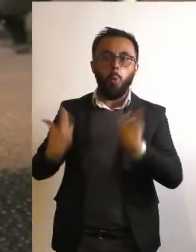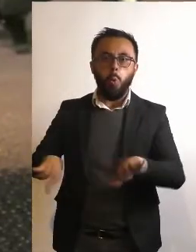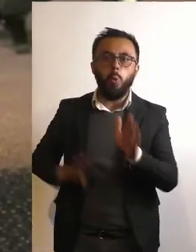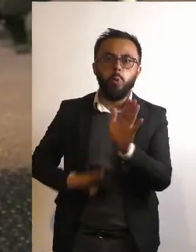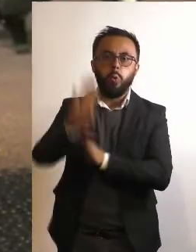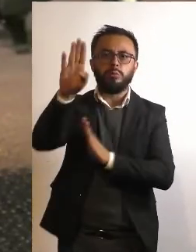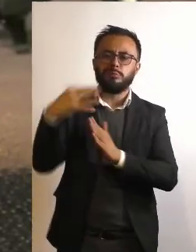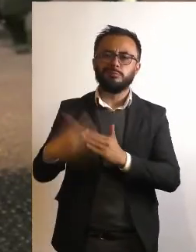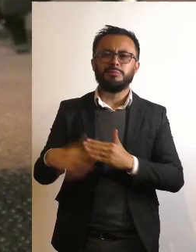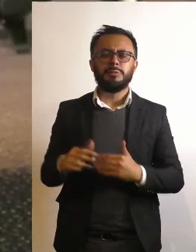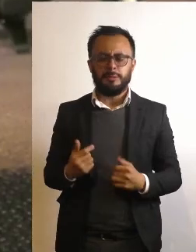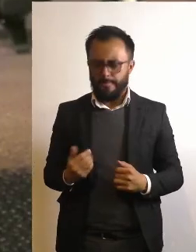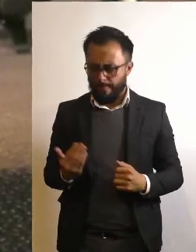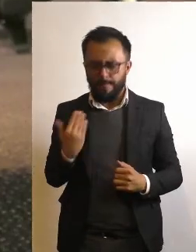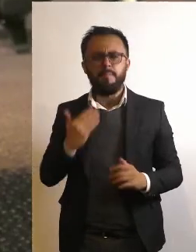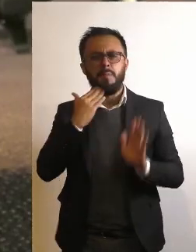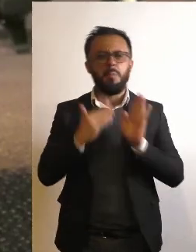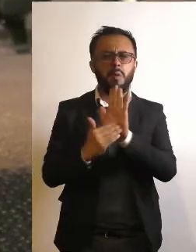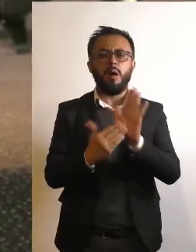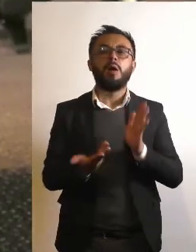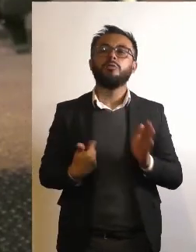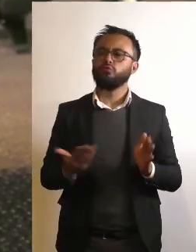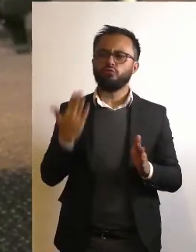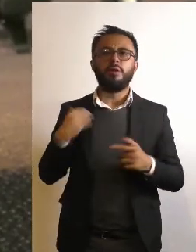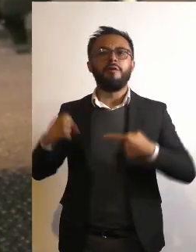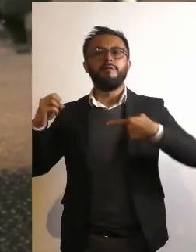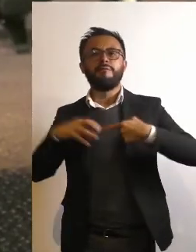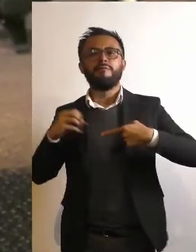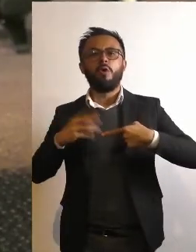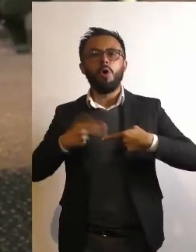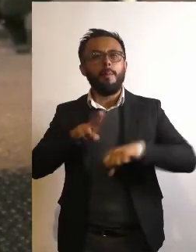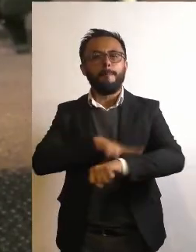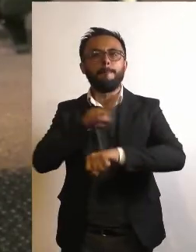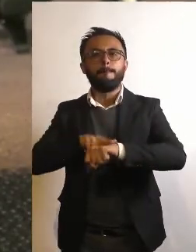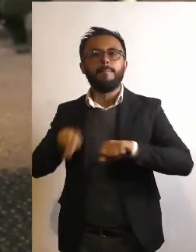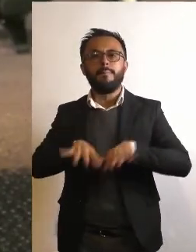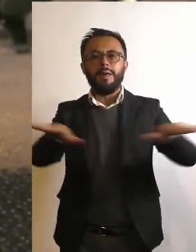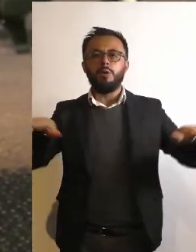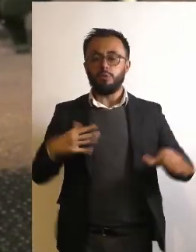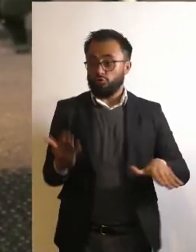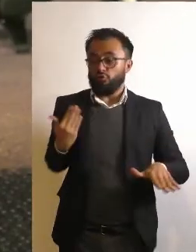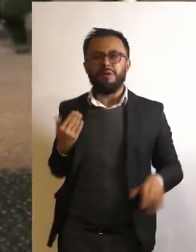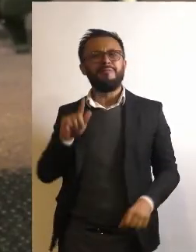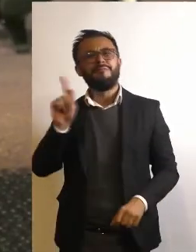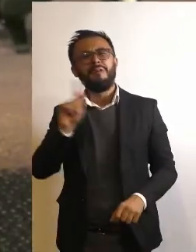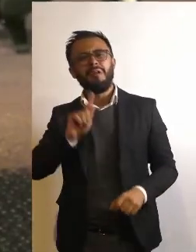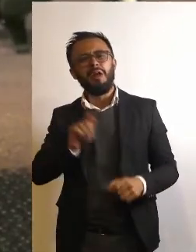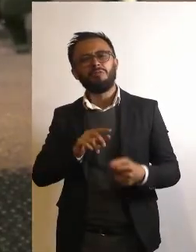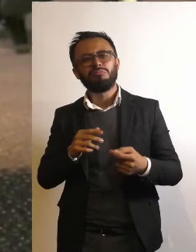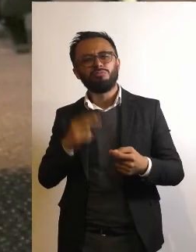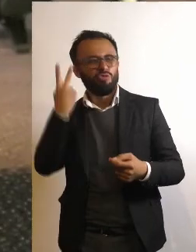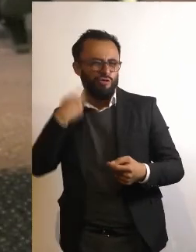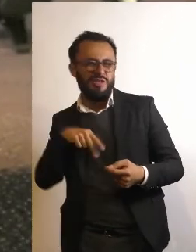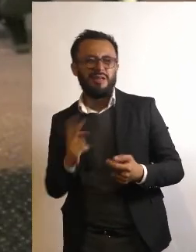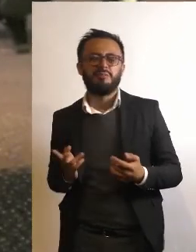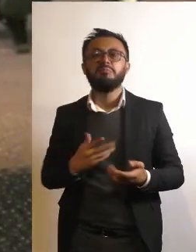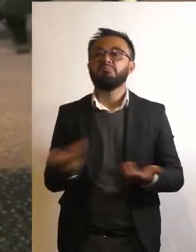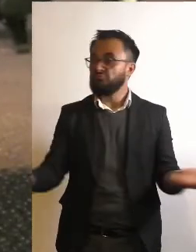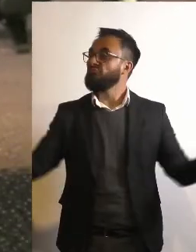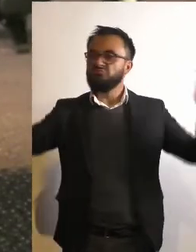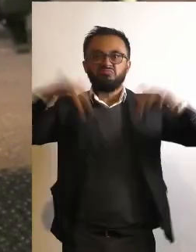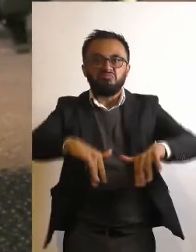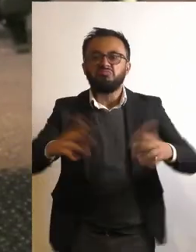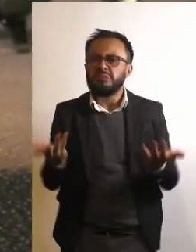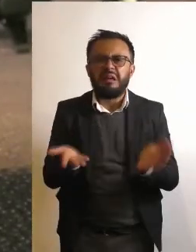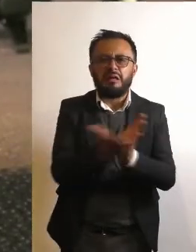el foro para el medio ambiente, hicimos un taller entre el 21 y el 24 de febrero con el fin de que estudiantes pudieran participar y desarrollar